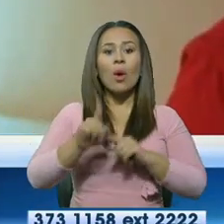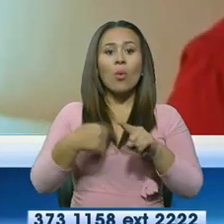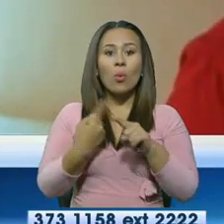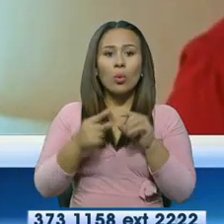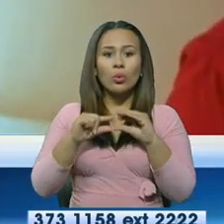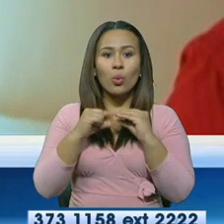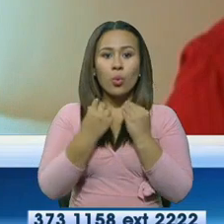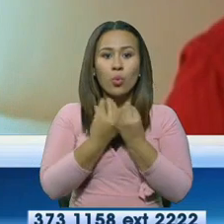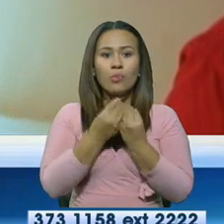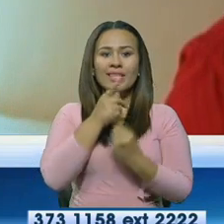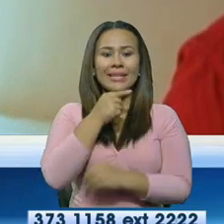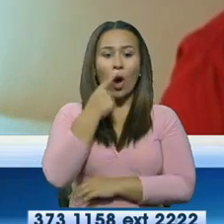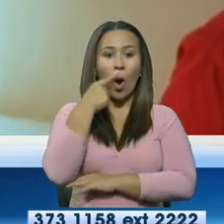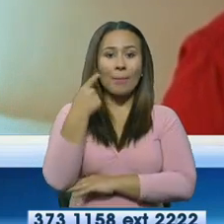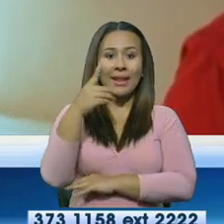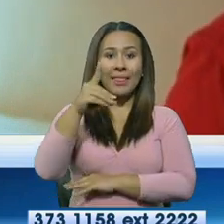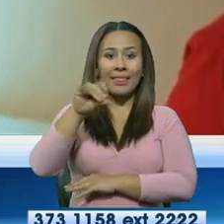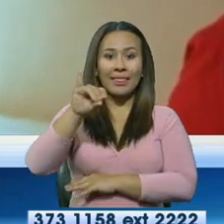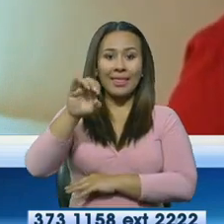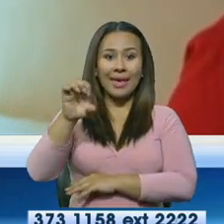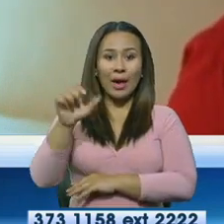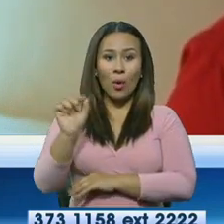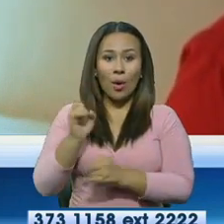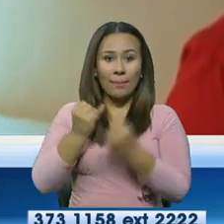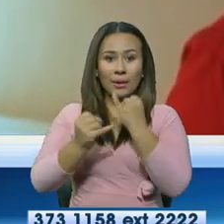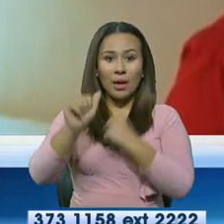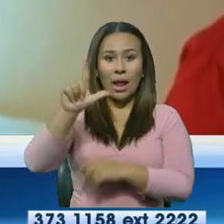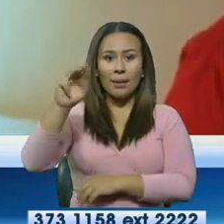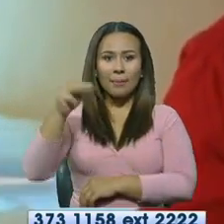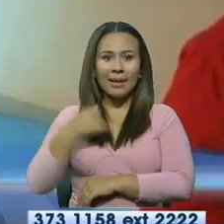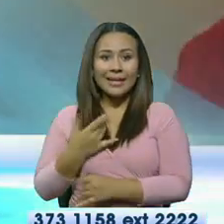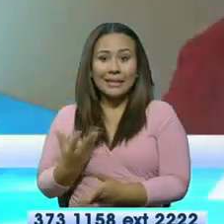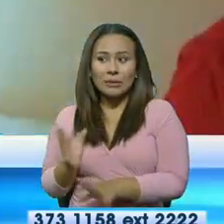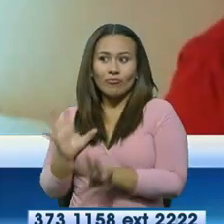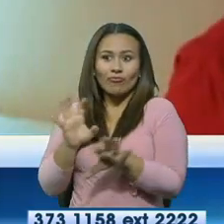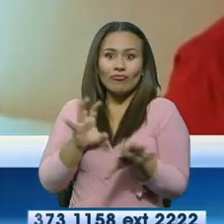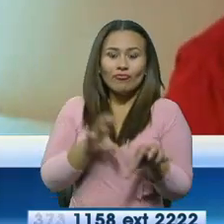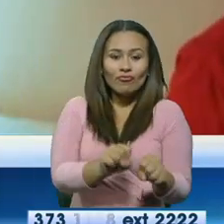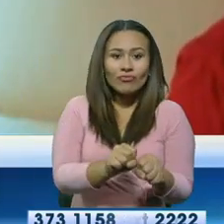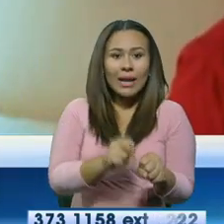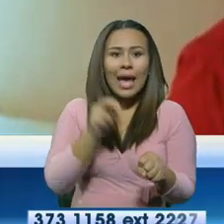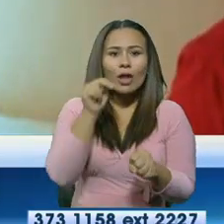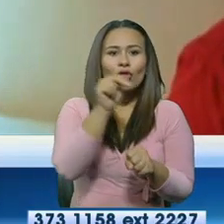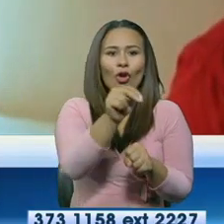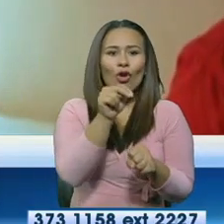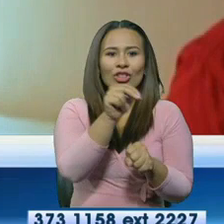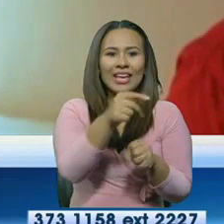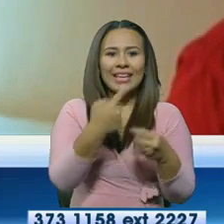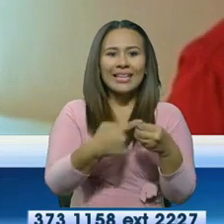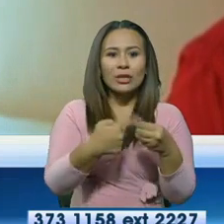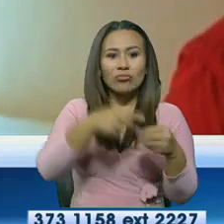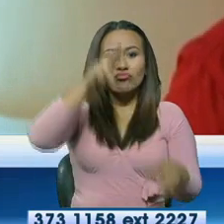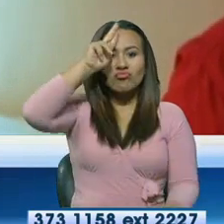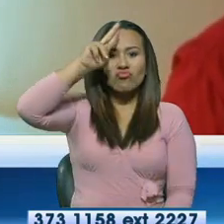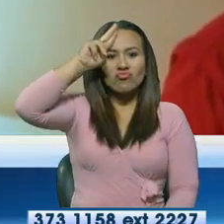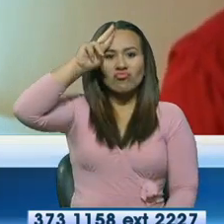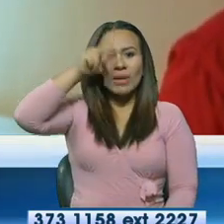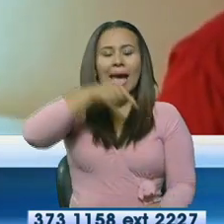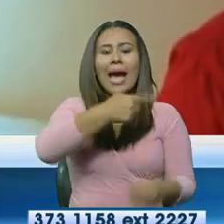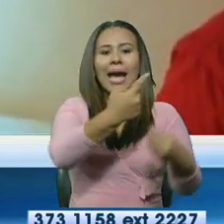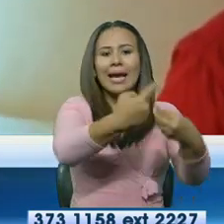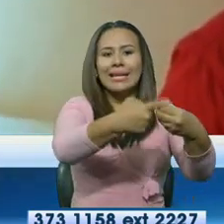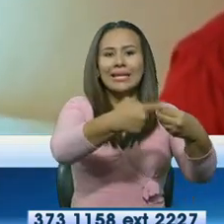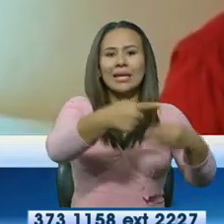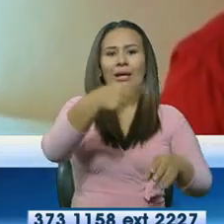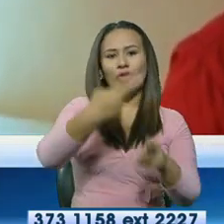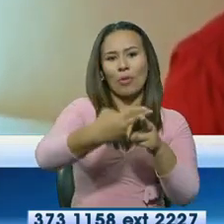que encabezaba Diego de Almagro llegaba con el interés de conquistar el norte del imperio de los incas, llamado el Quito, y